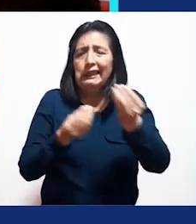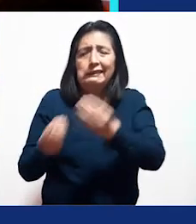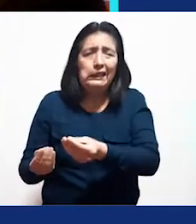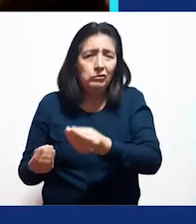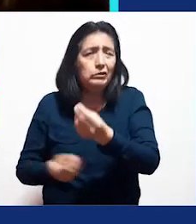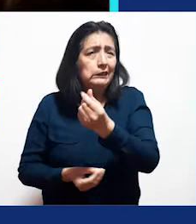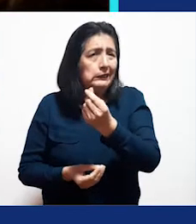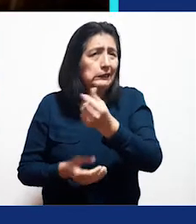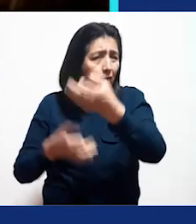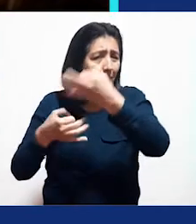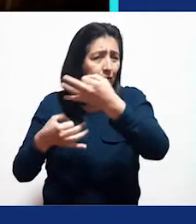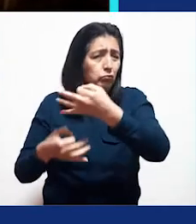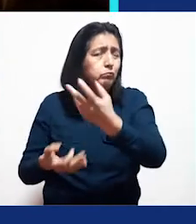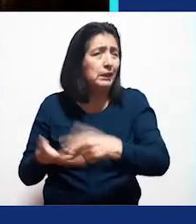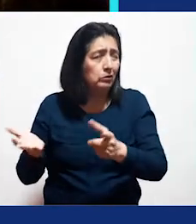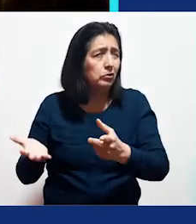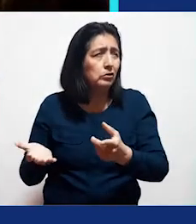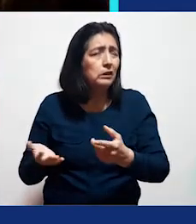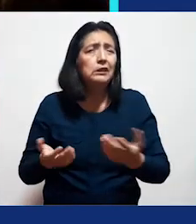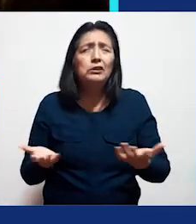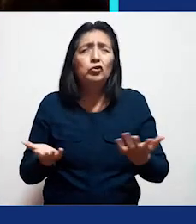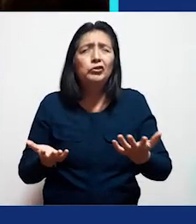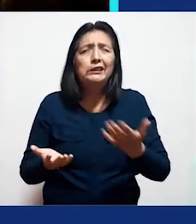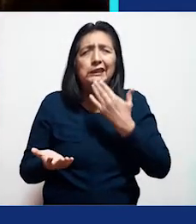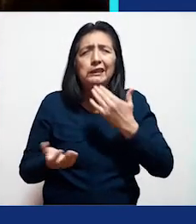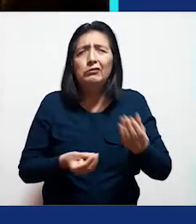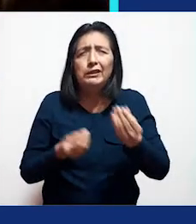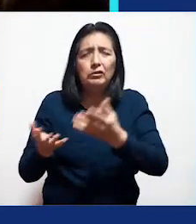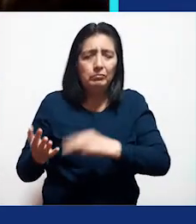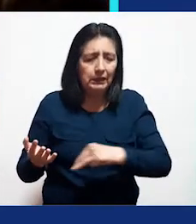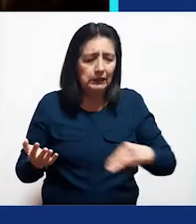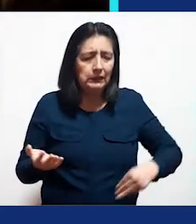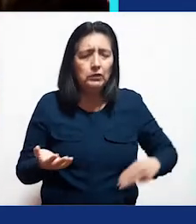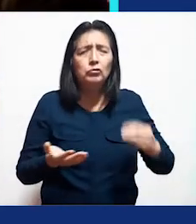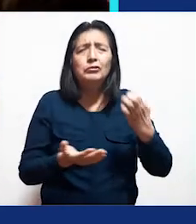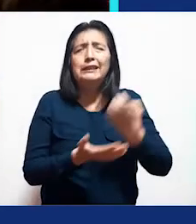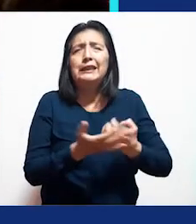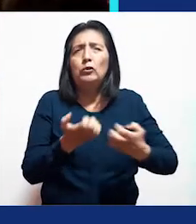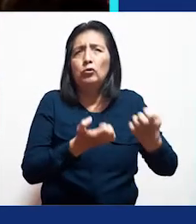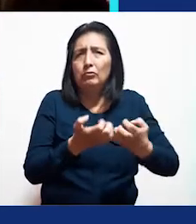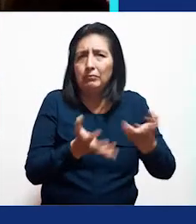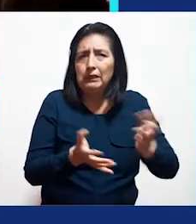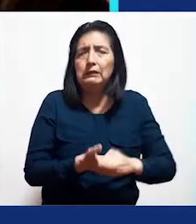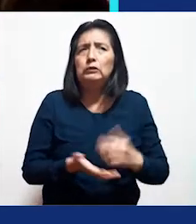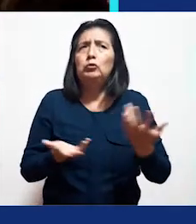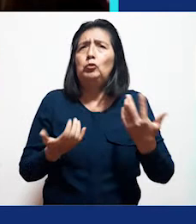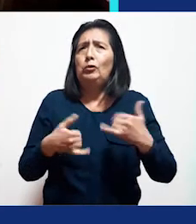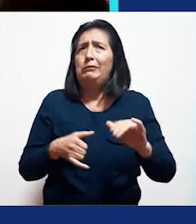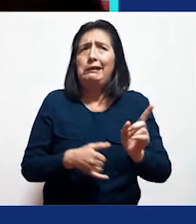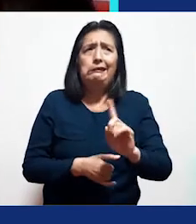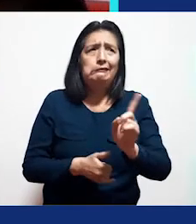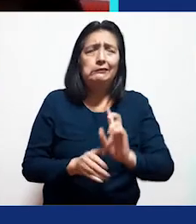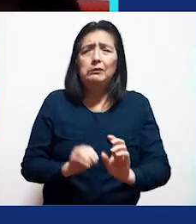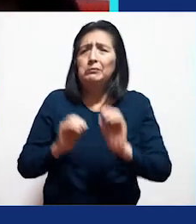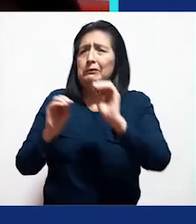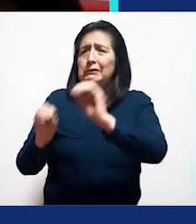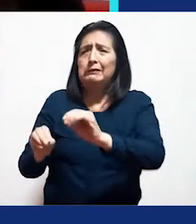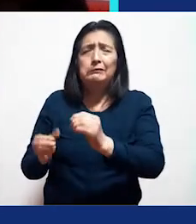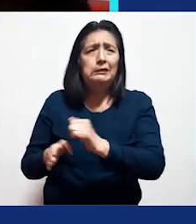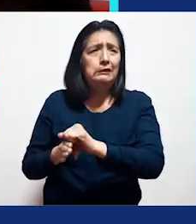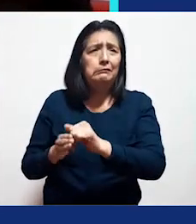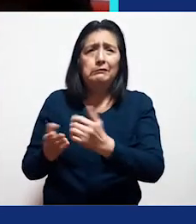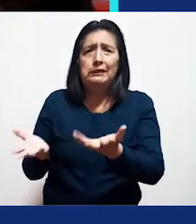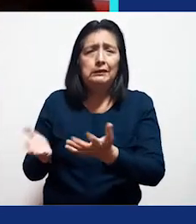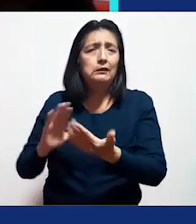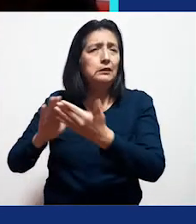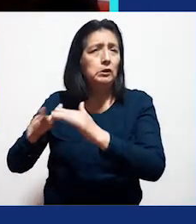el presupuesto desde el sector economía y finanzas, por lo tanto, aún no se ha podido ejecutar